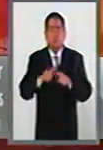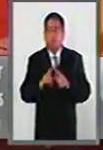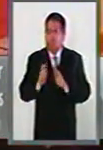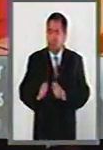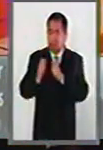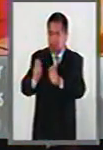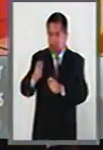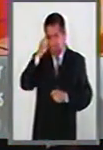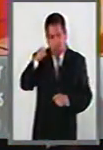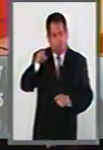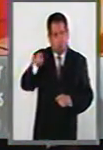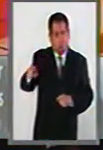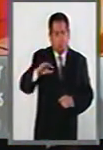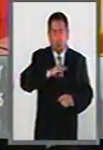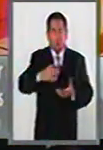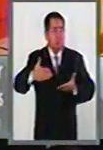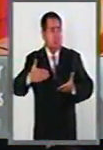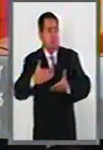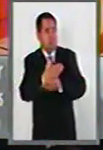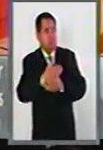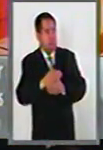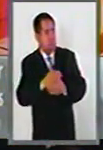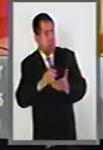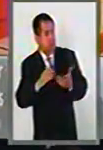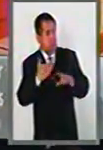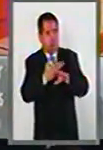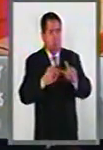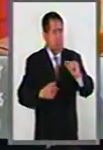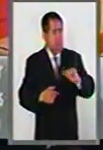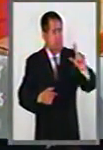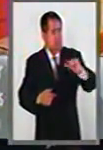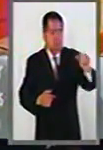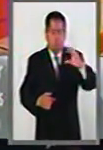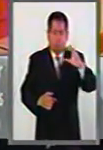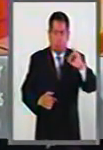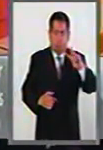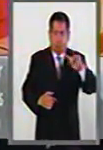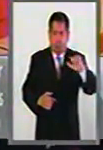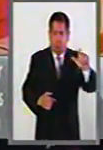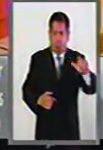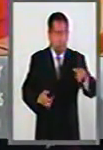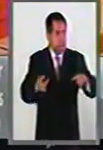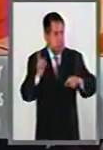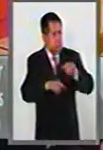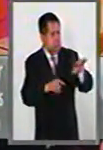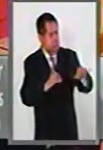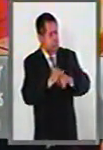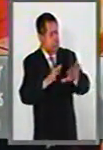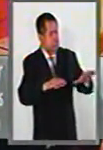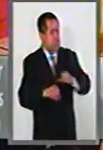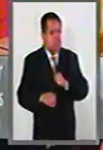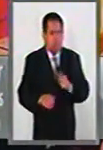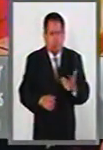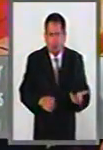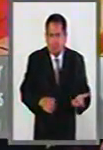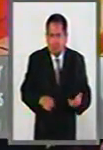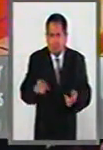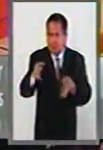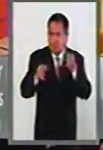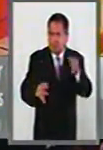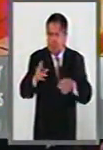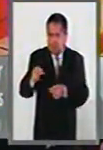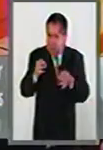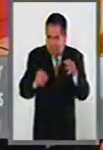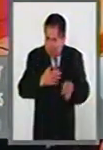facultades para que actúe hacia autoridades civiles y exija información. Esta justicia que no es